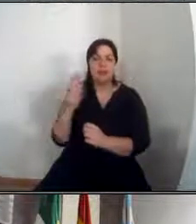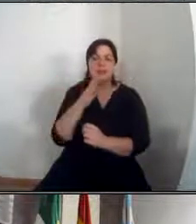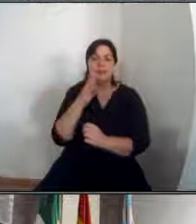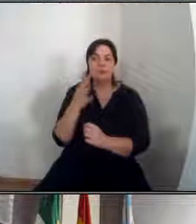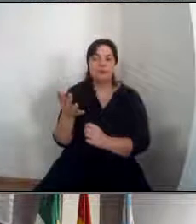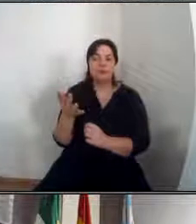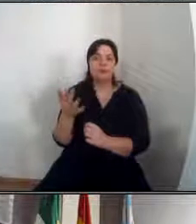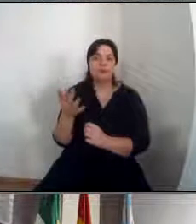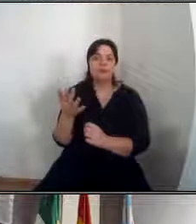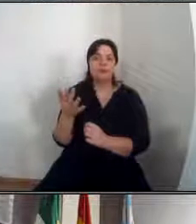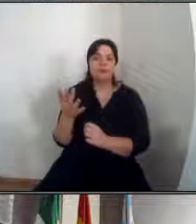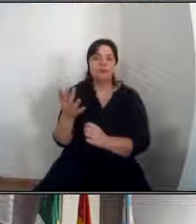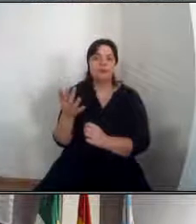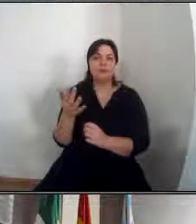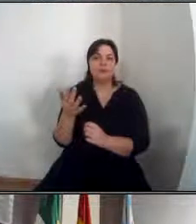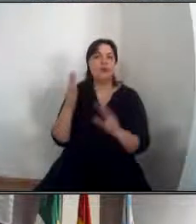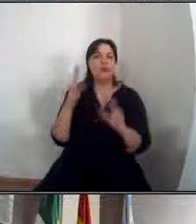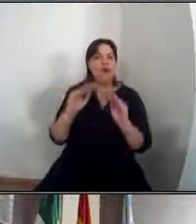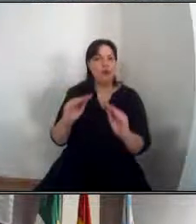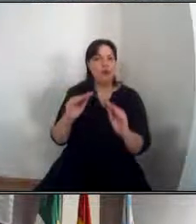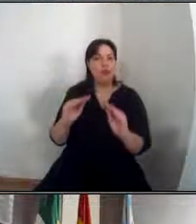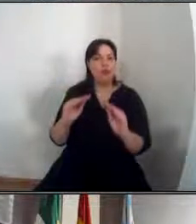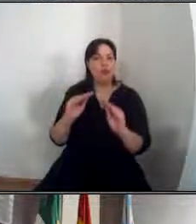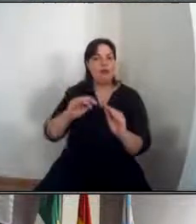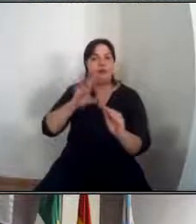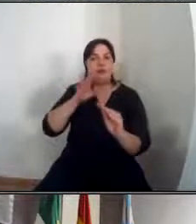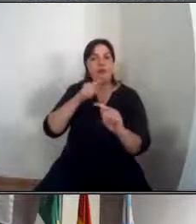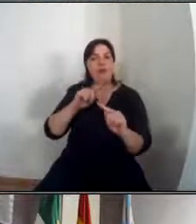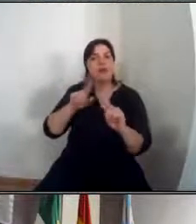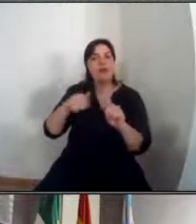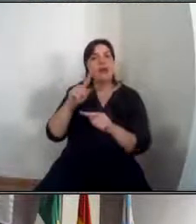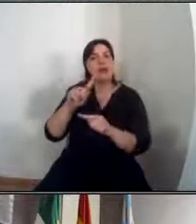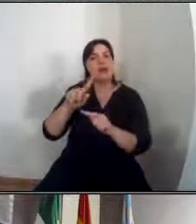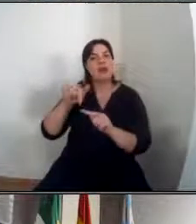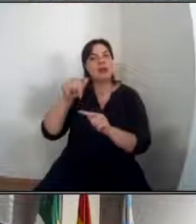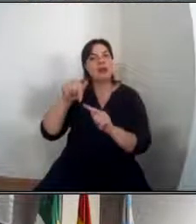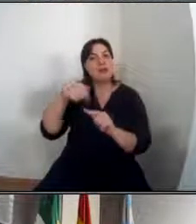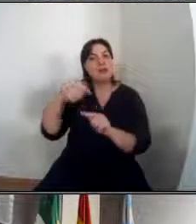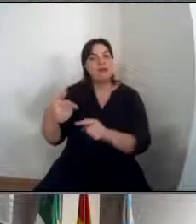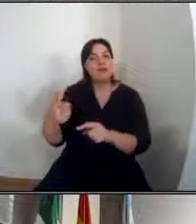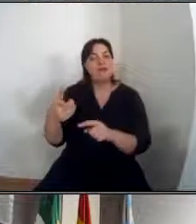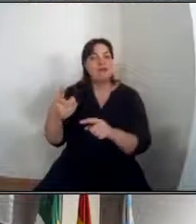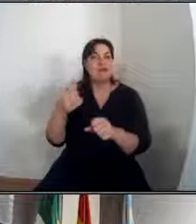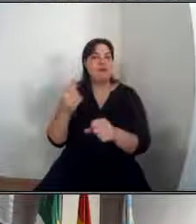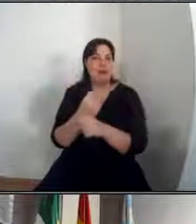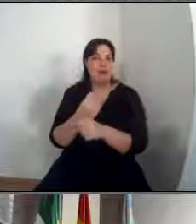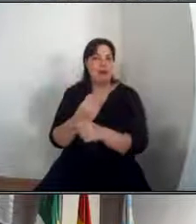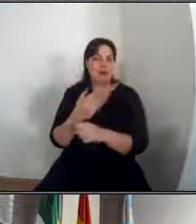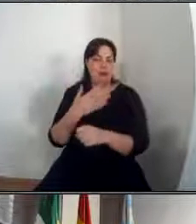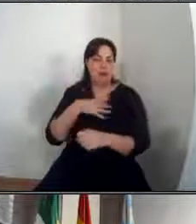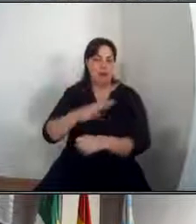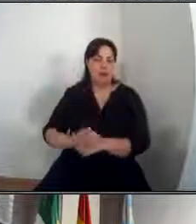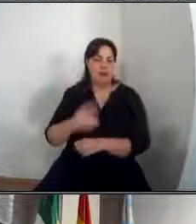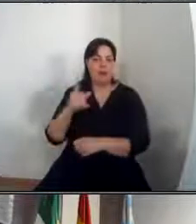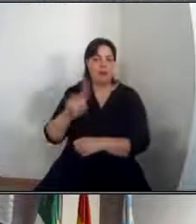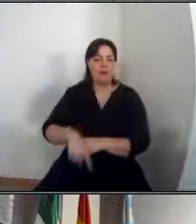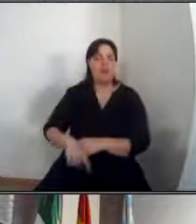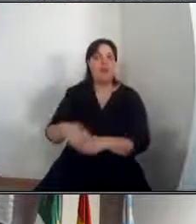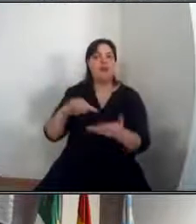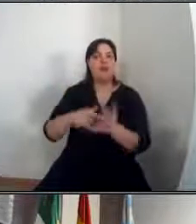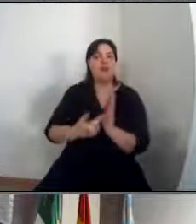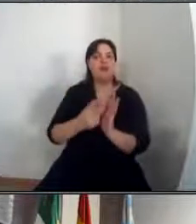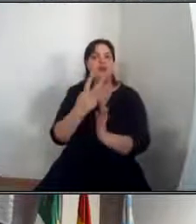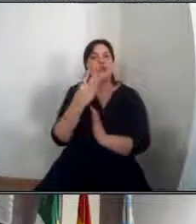es formada para buscar ese empleo. Tenemos proyectos juventas para menores también de 30